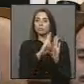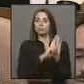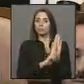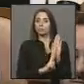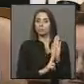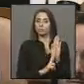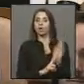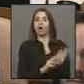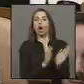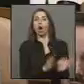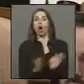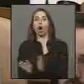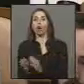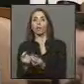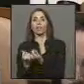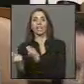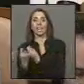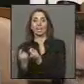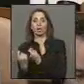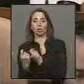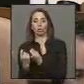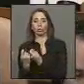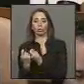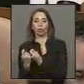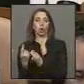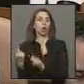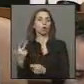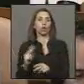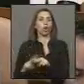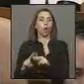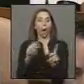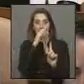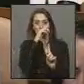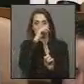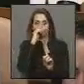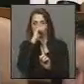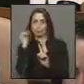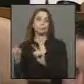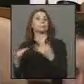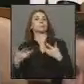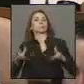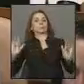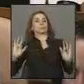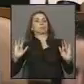orden en el negocio dejan de hacerlo y tratan de transferírselo